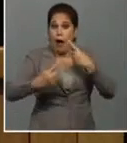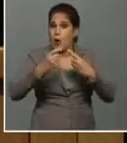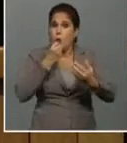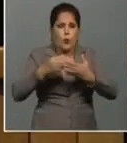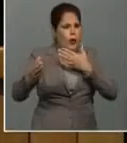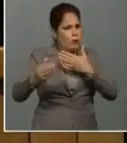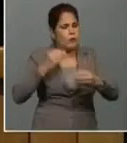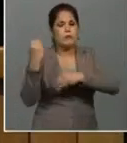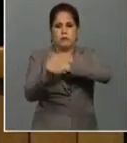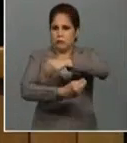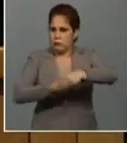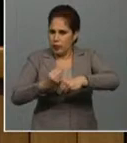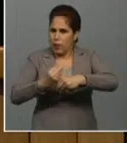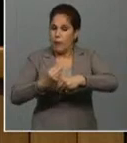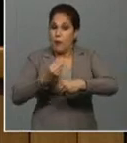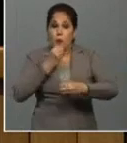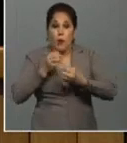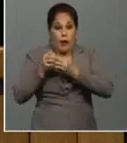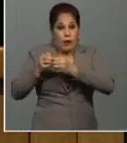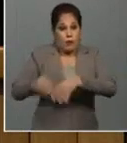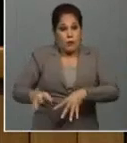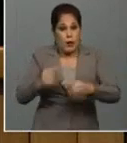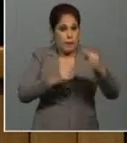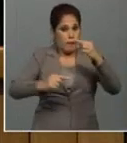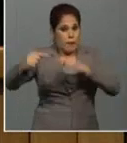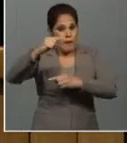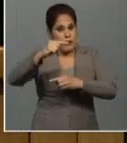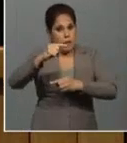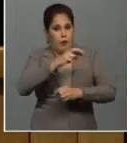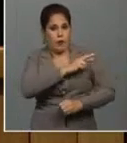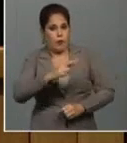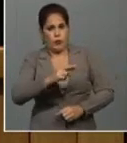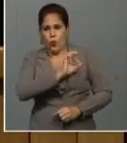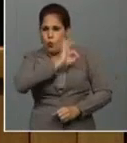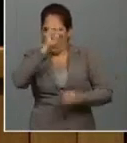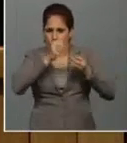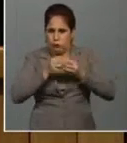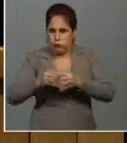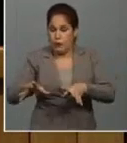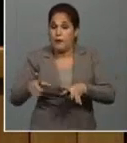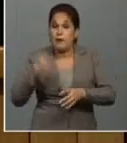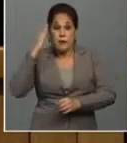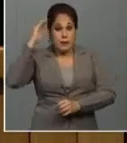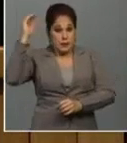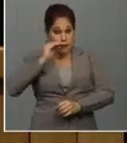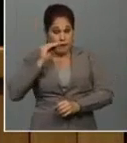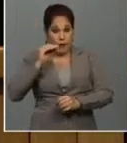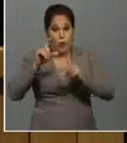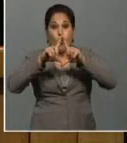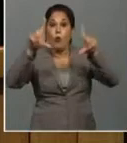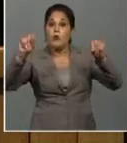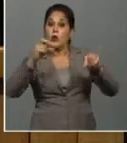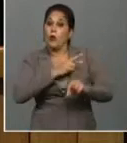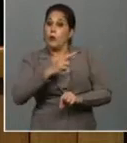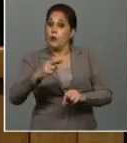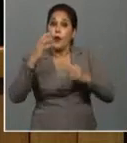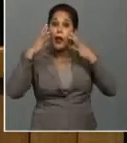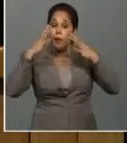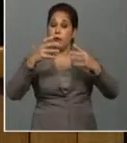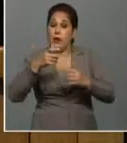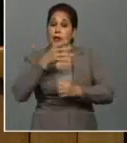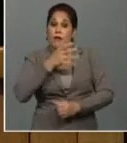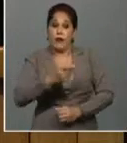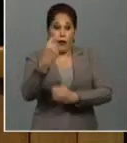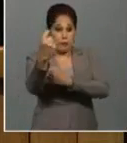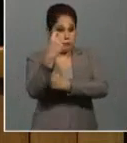lo que deba ser cambiado sin renunciar a nuestros más firmes principios sin apartarnos jamás del concepto revolución que nos